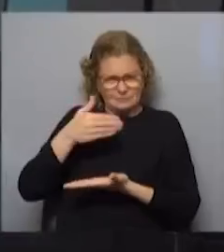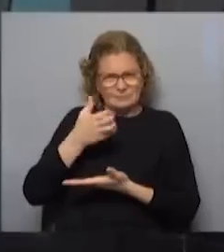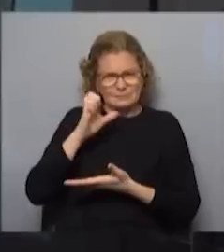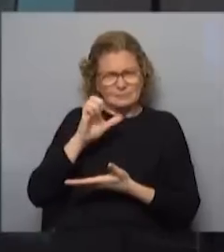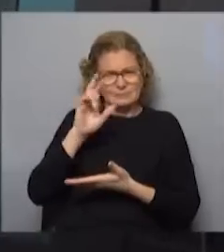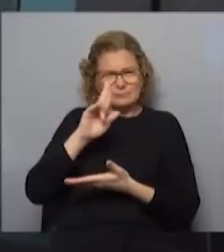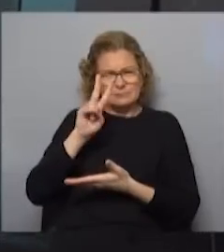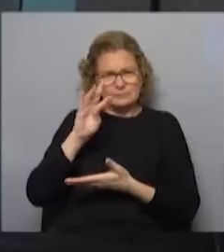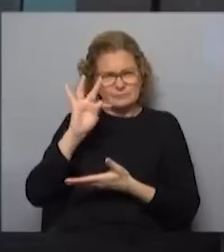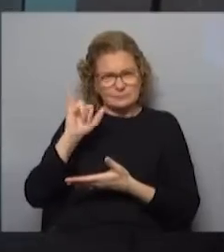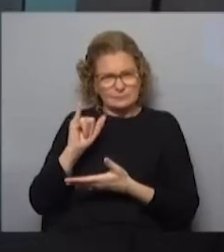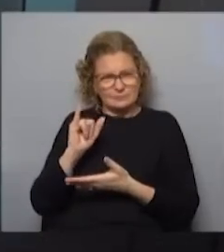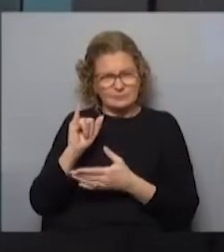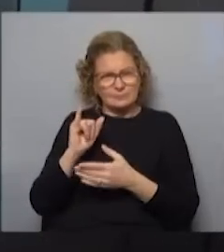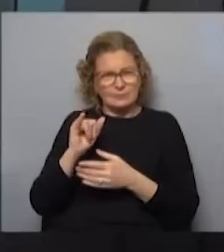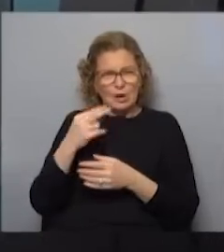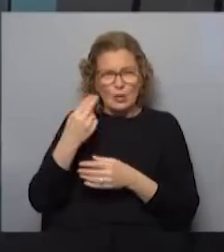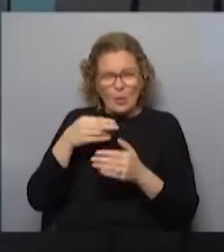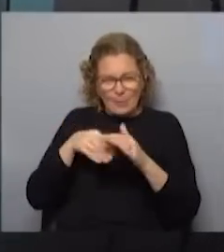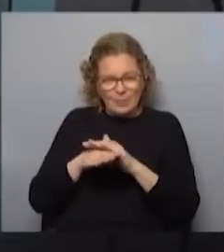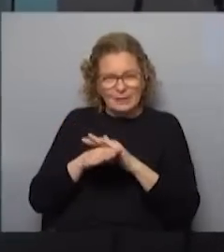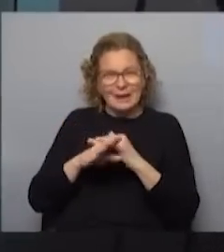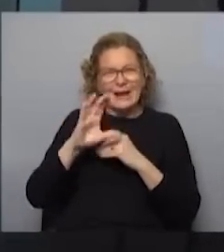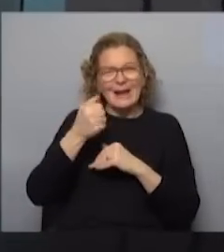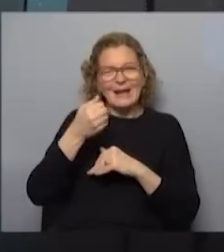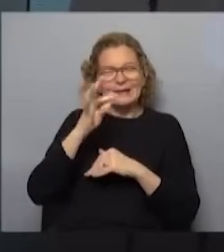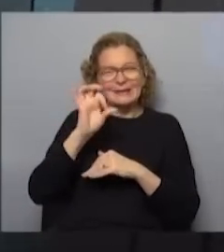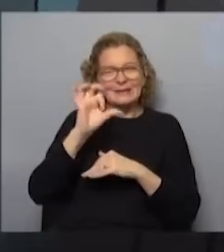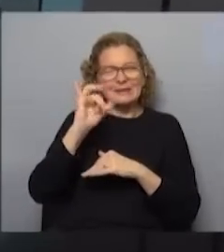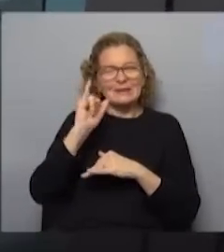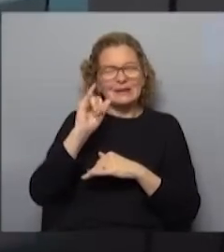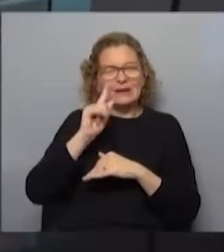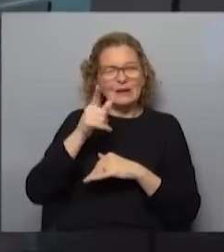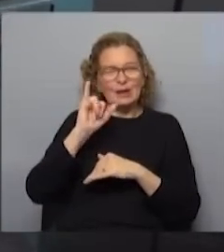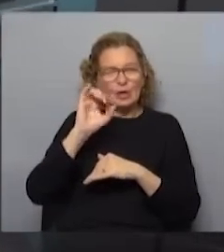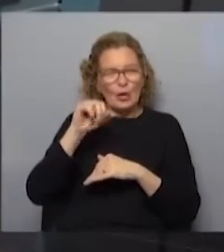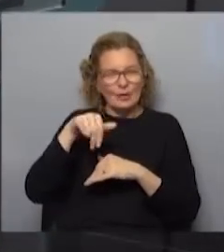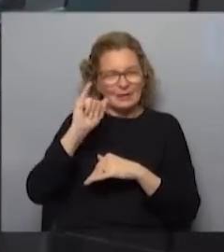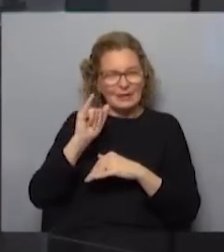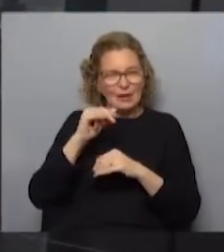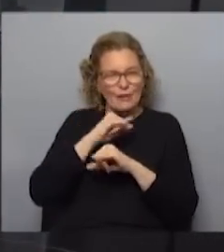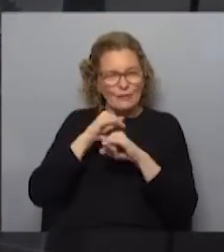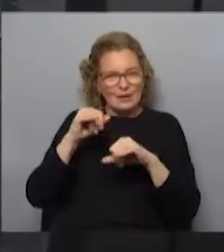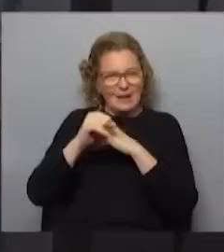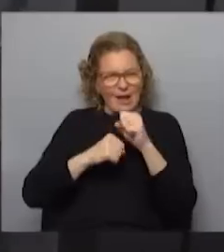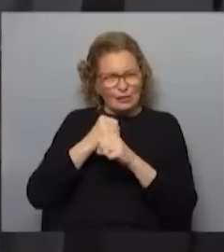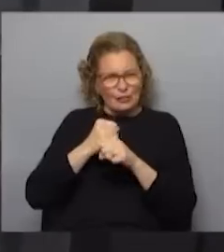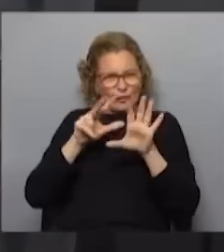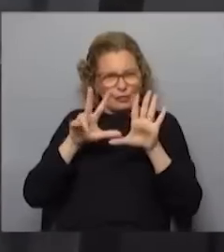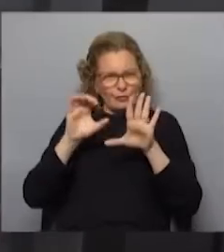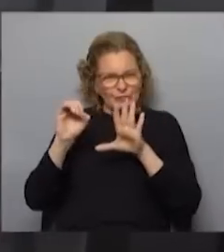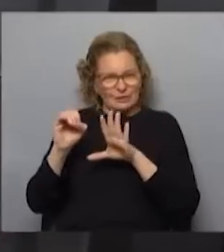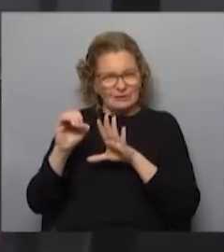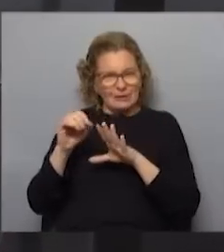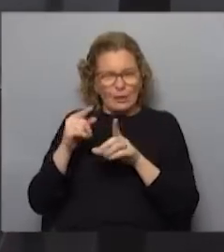el archivo castiglioni nunca pudimos acceder y por ejemplo en los finales de los 80 hay un seguimiento